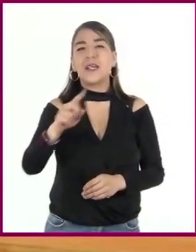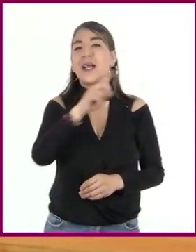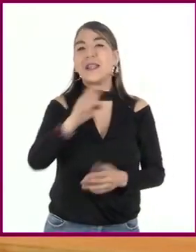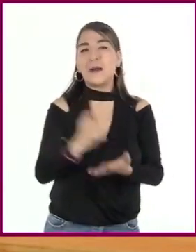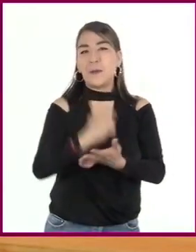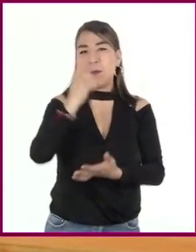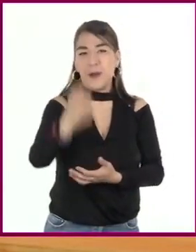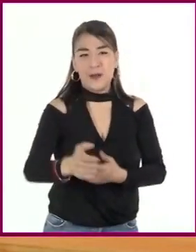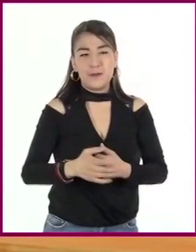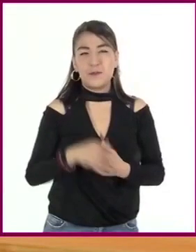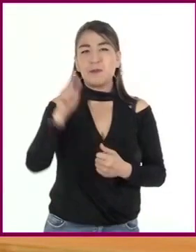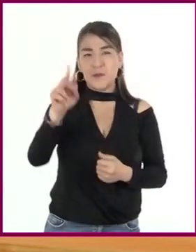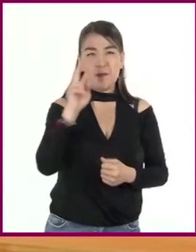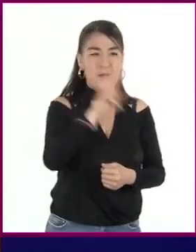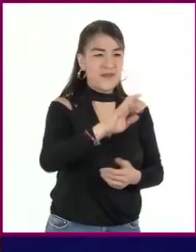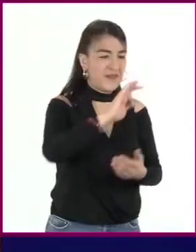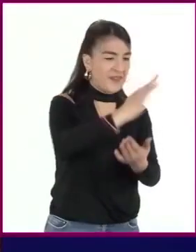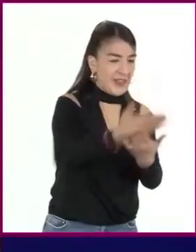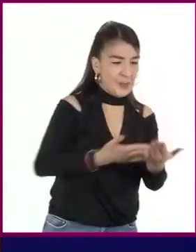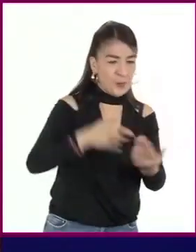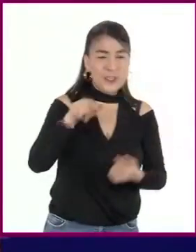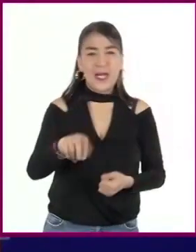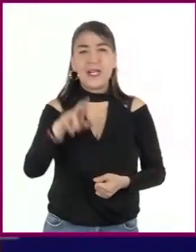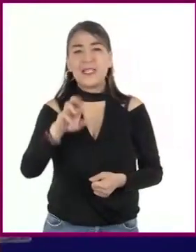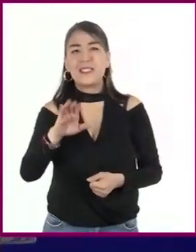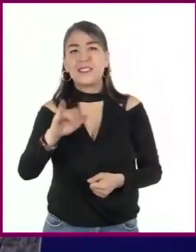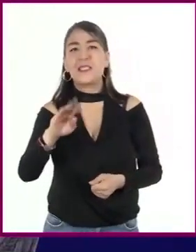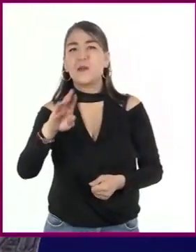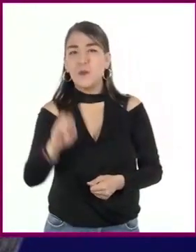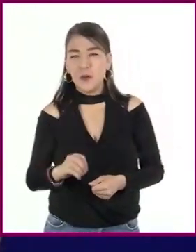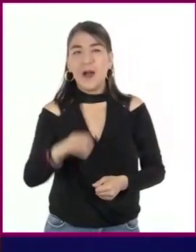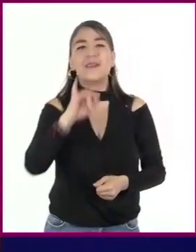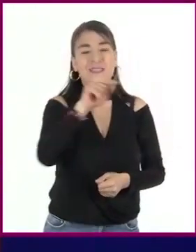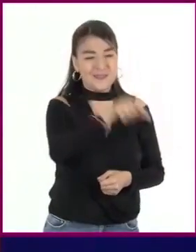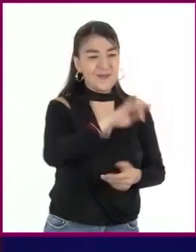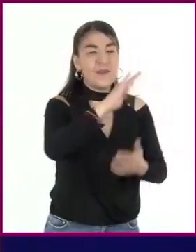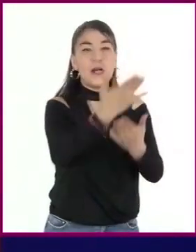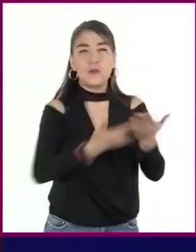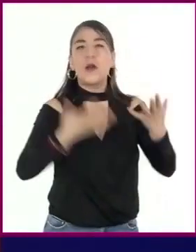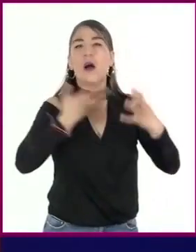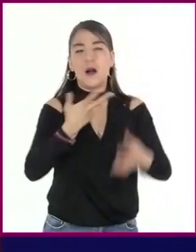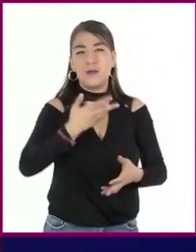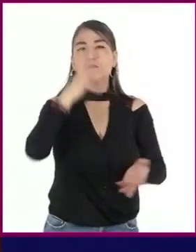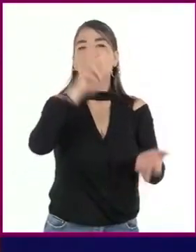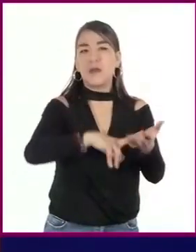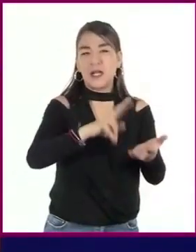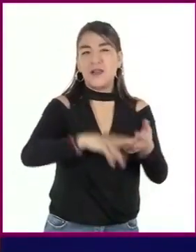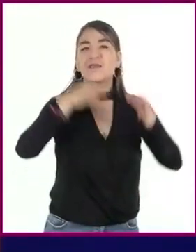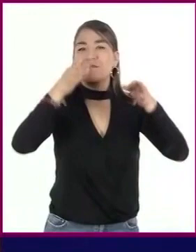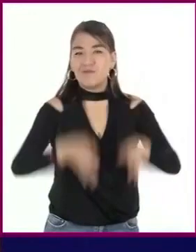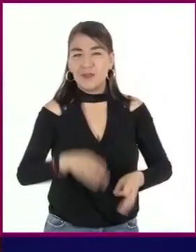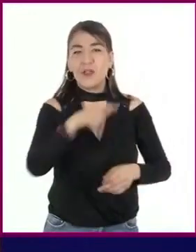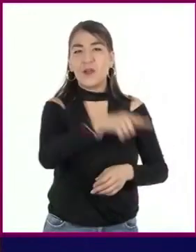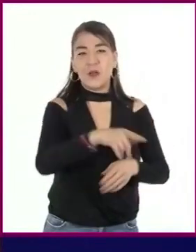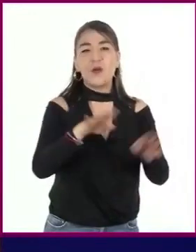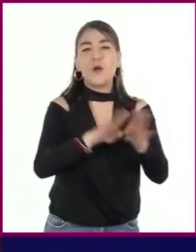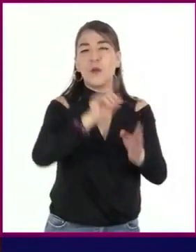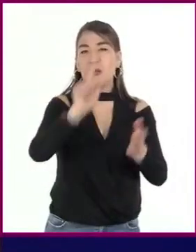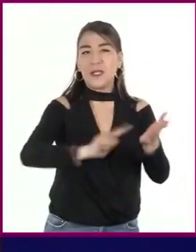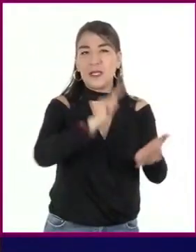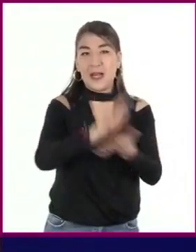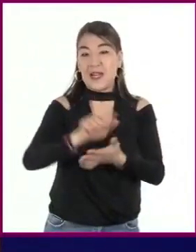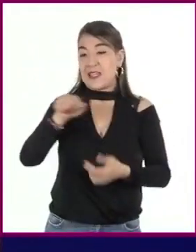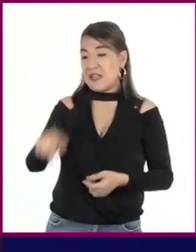¿Notaste la diferencia entre factura y recibo? Que la factura tiene validez legal y fiscal y el recibo no, y que el